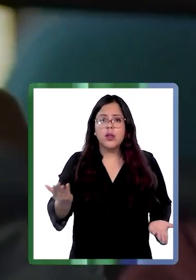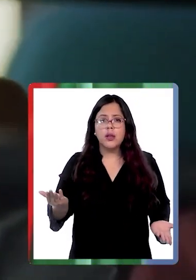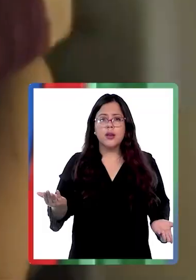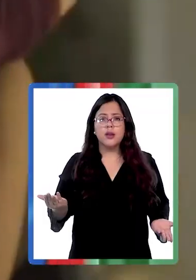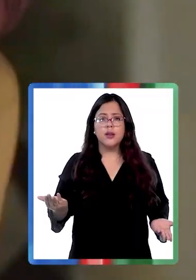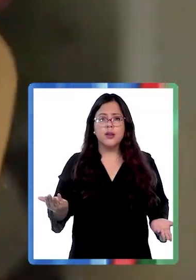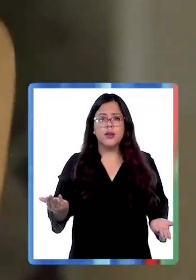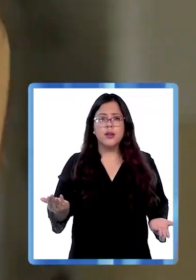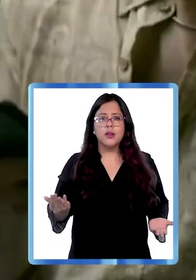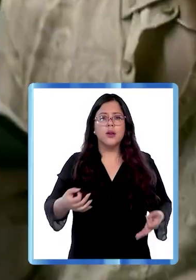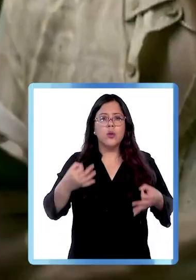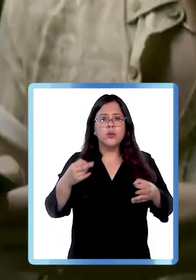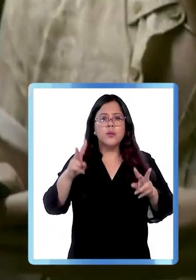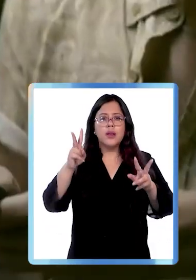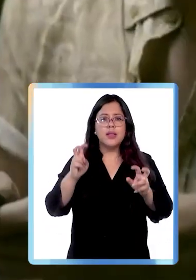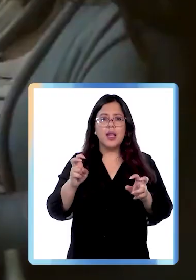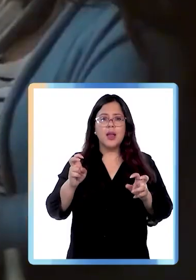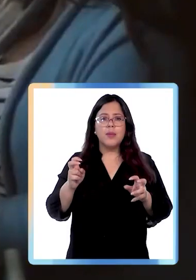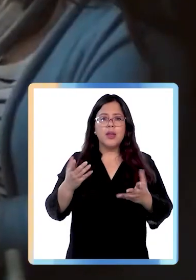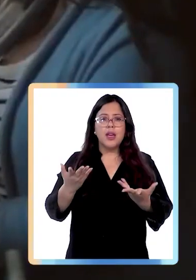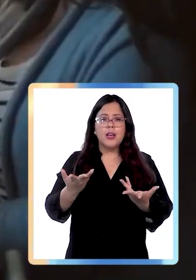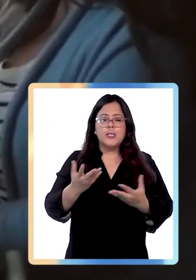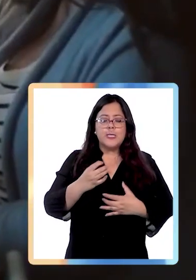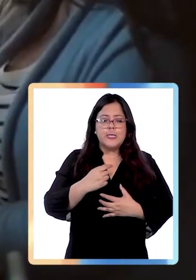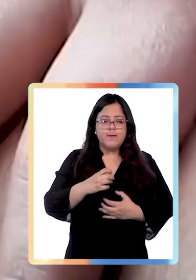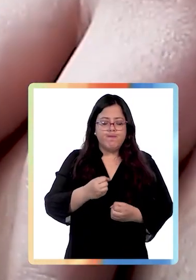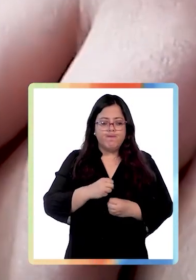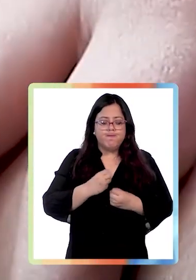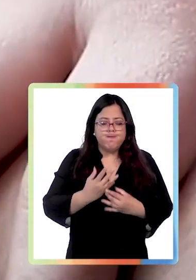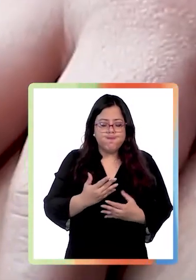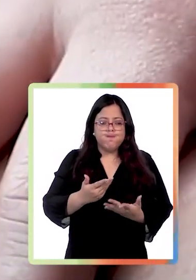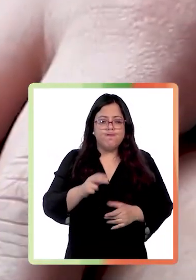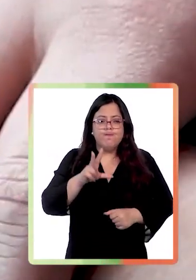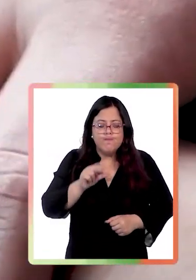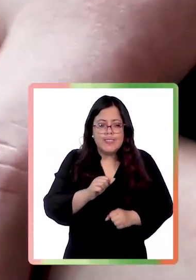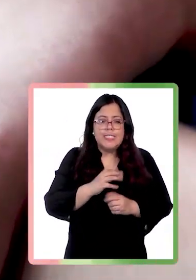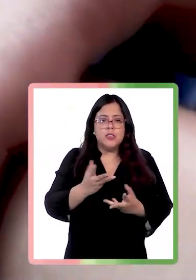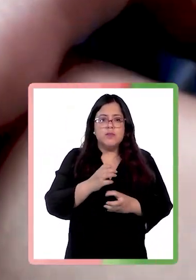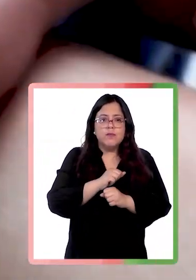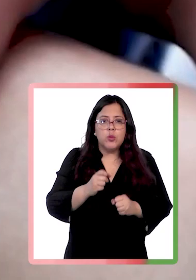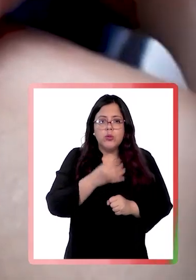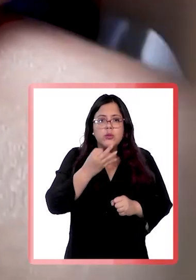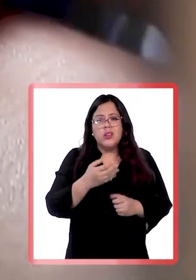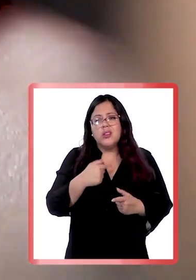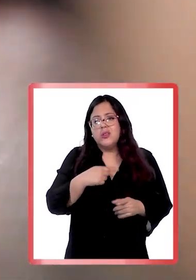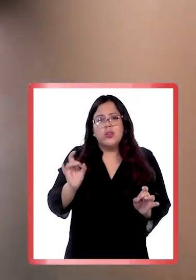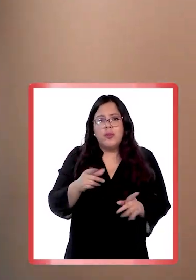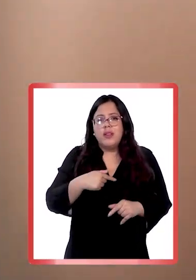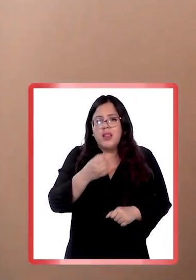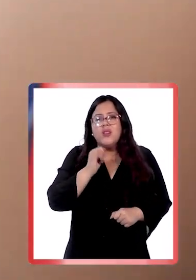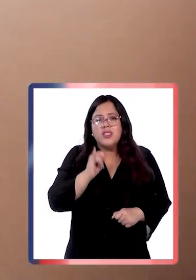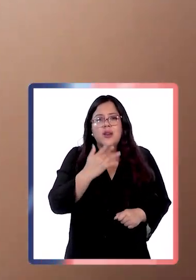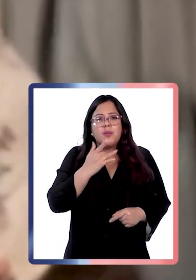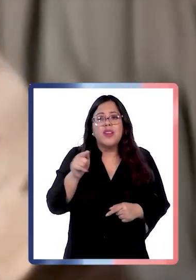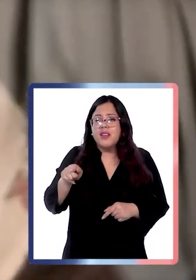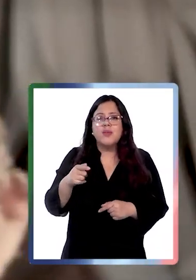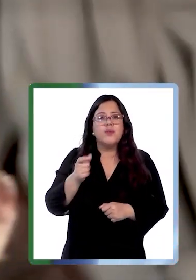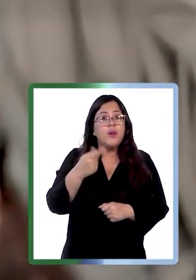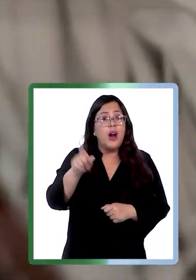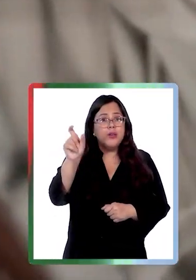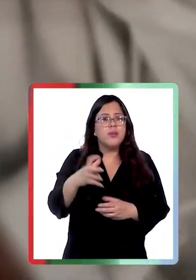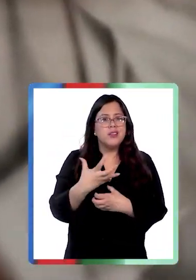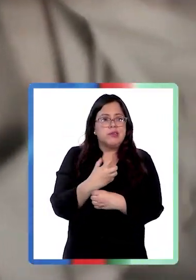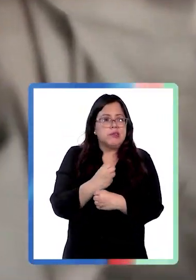no, en el fondo la expresión del no puede no finalmente salir y yo decir que sí porque me